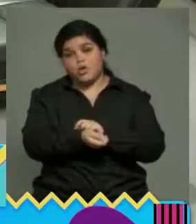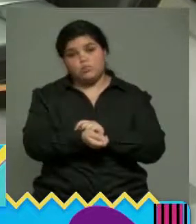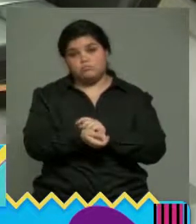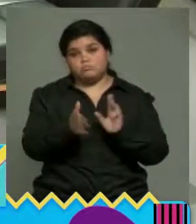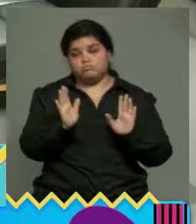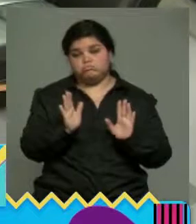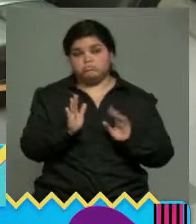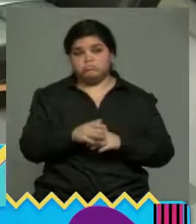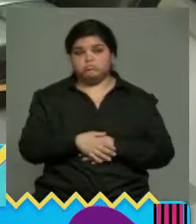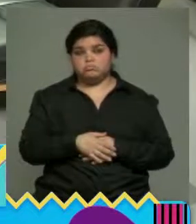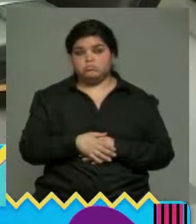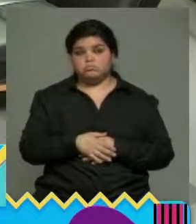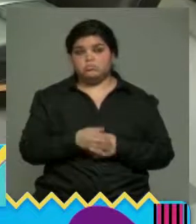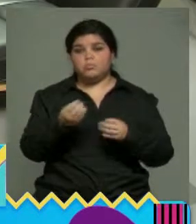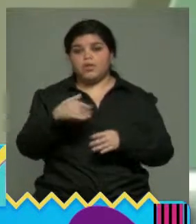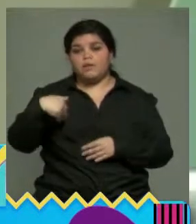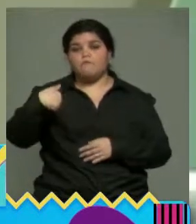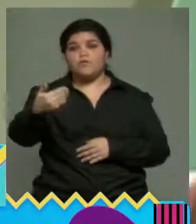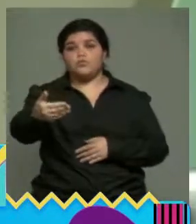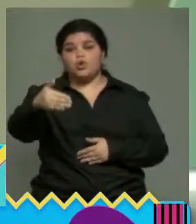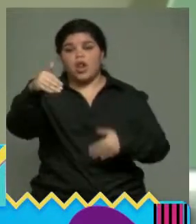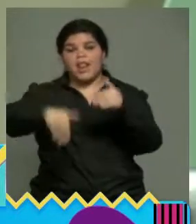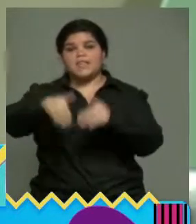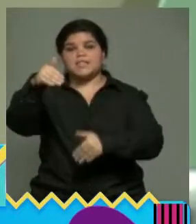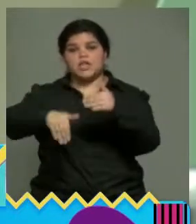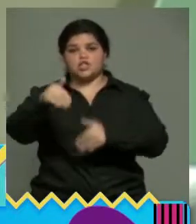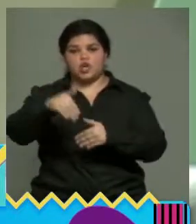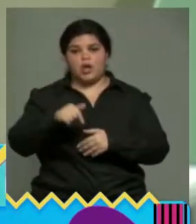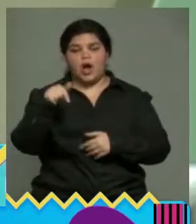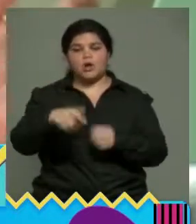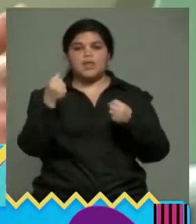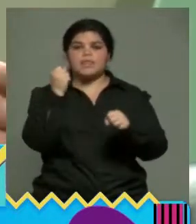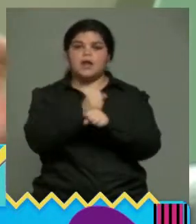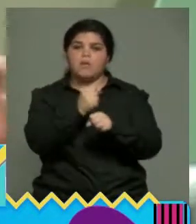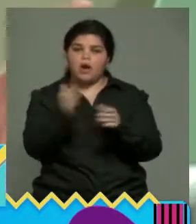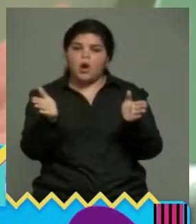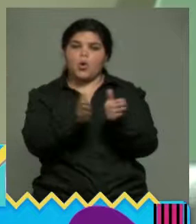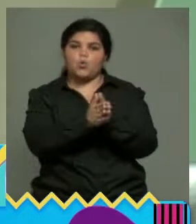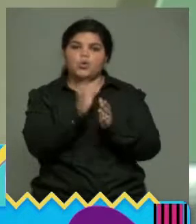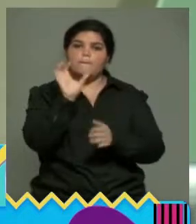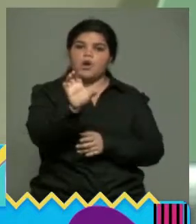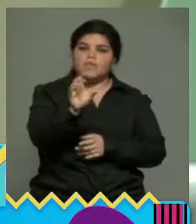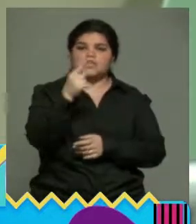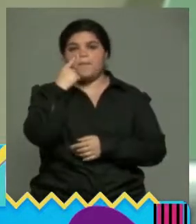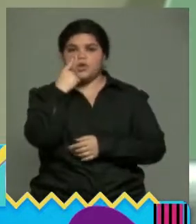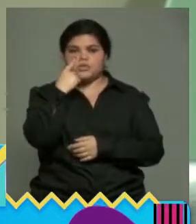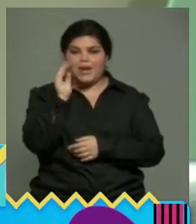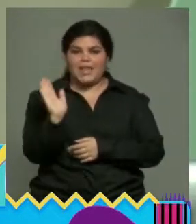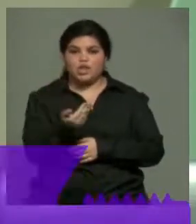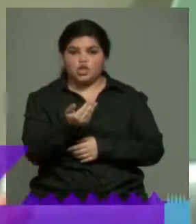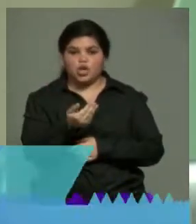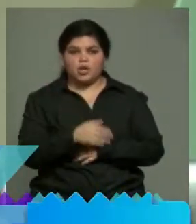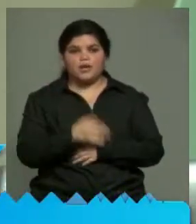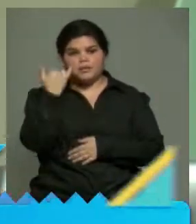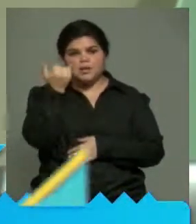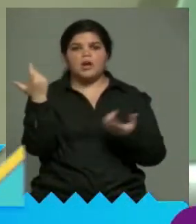está próxima la próxima licitación. Estamos trabajando con provincia y el municipio, es decir, todos los municipios. Ya hemos tenido